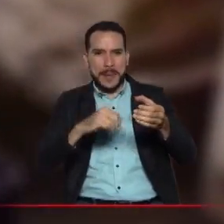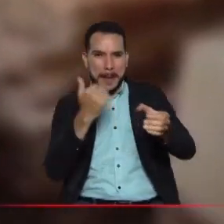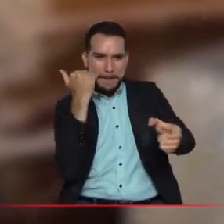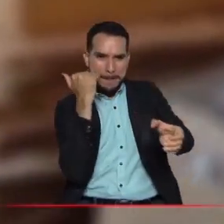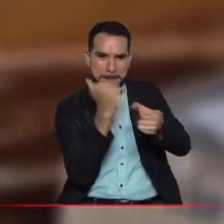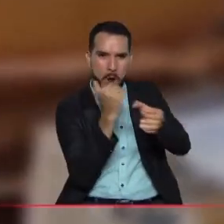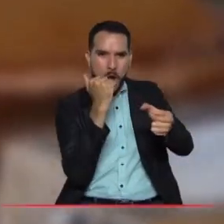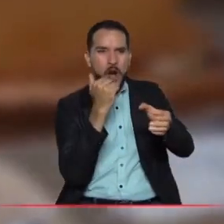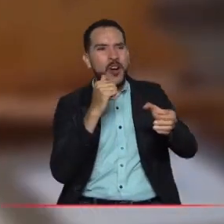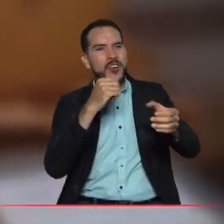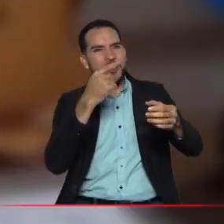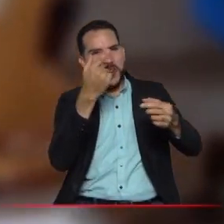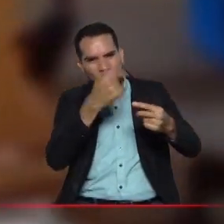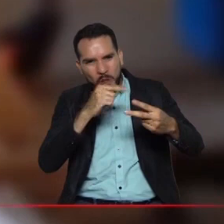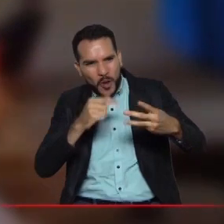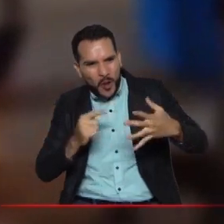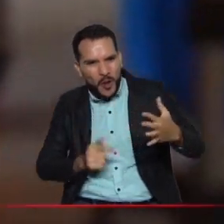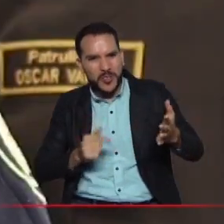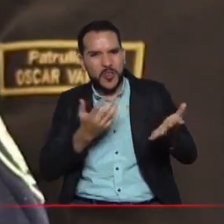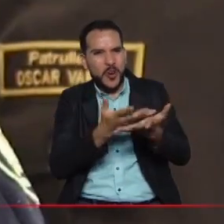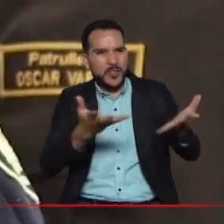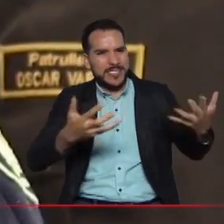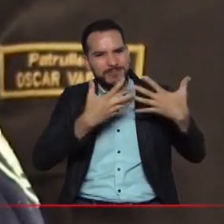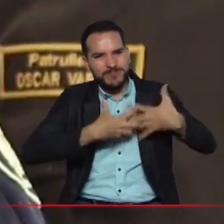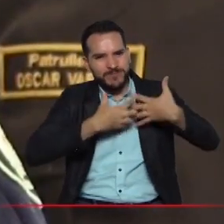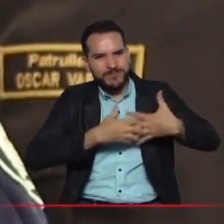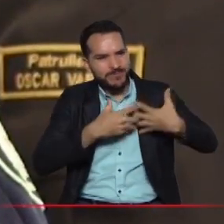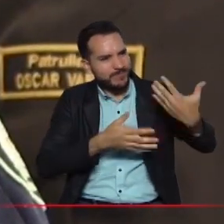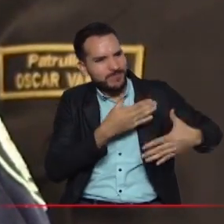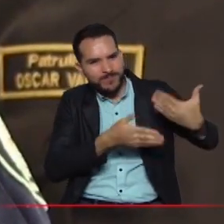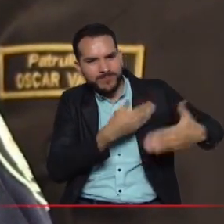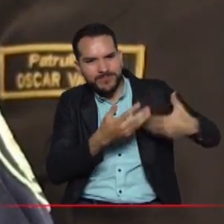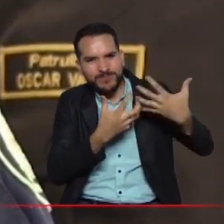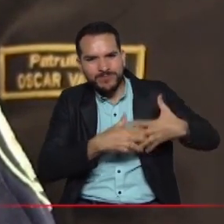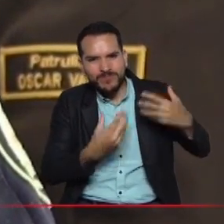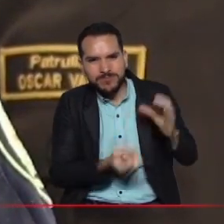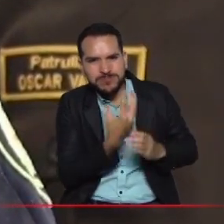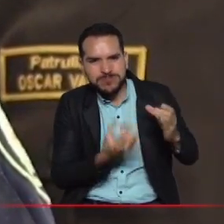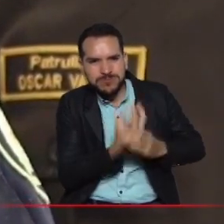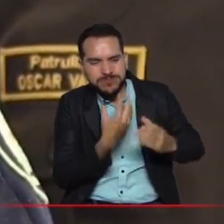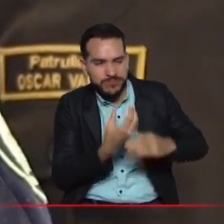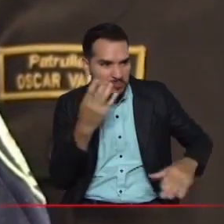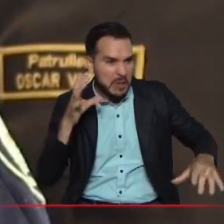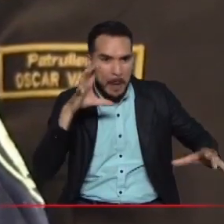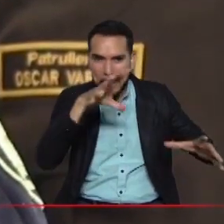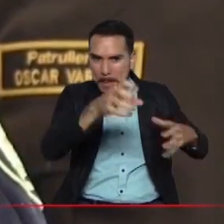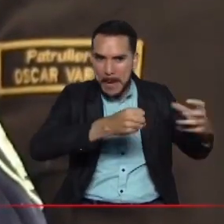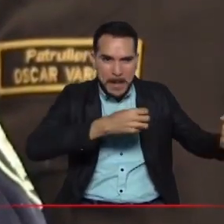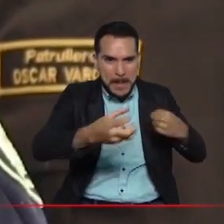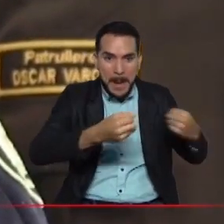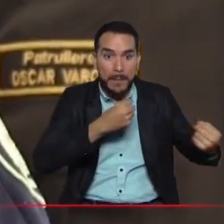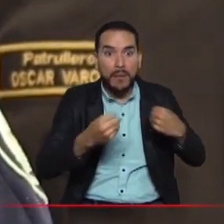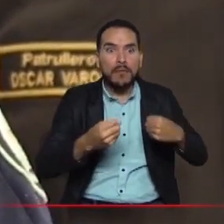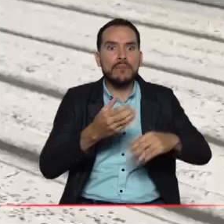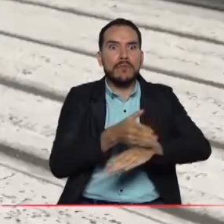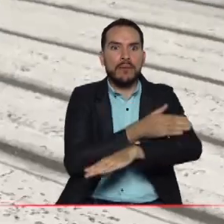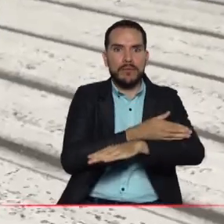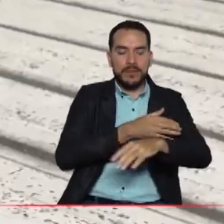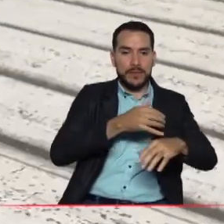garrafas y elementos con los cuales este grupo delincuencial podía producir hasta 500 botellas